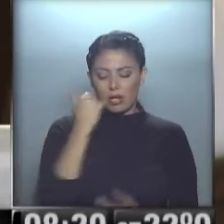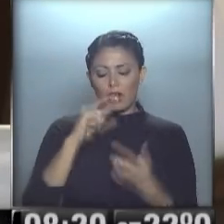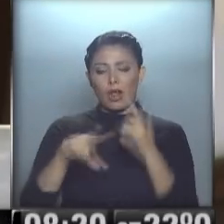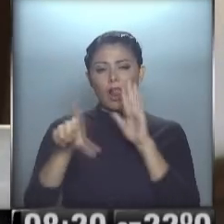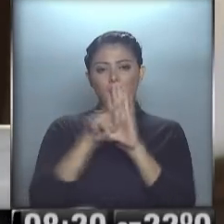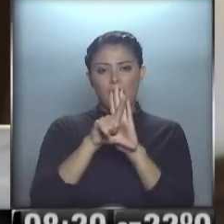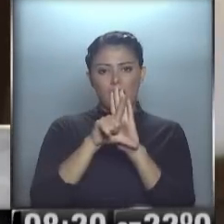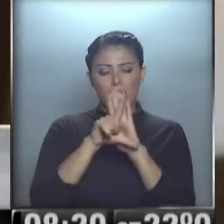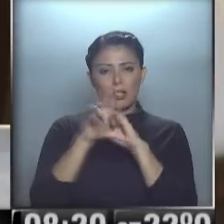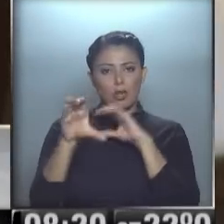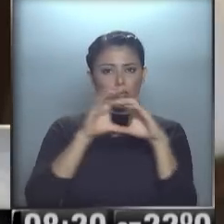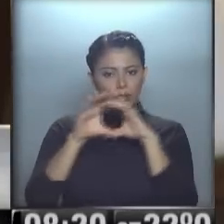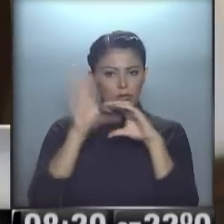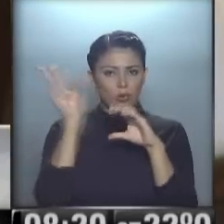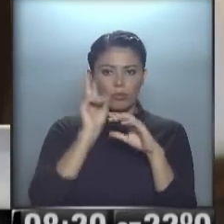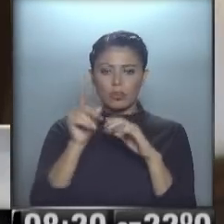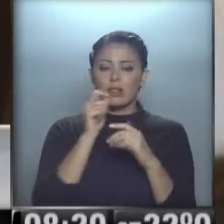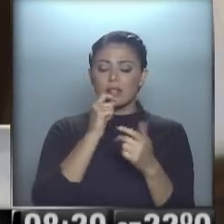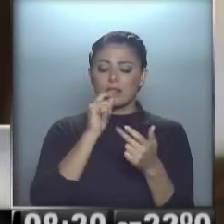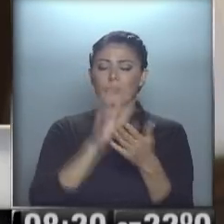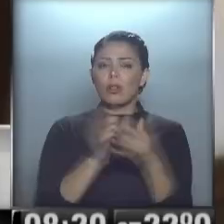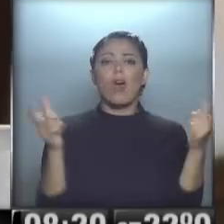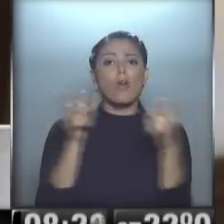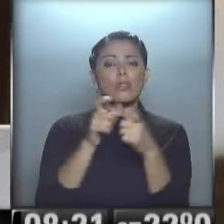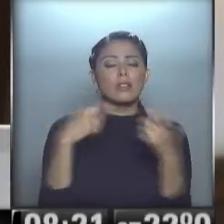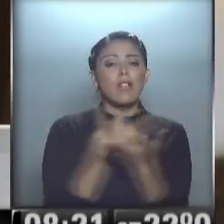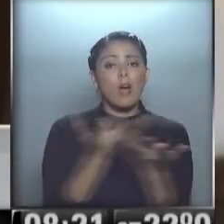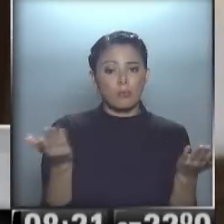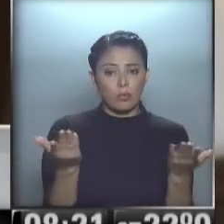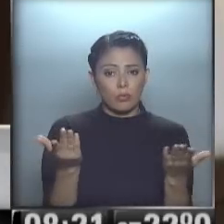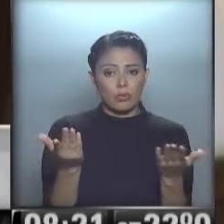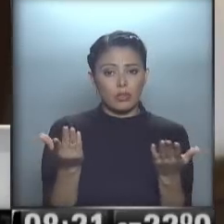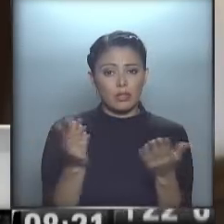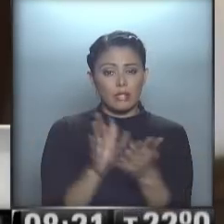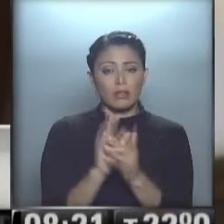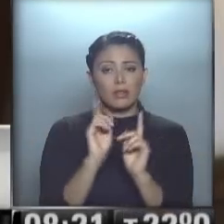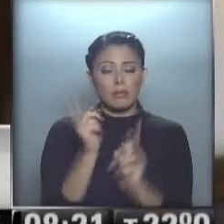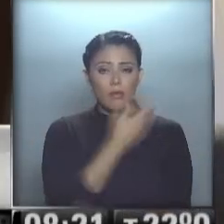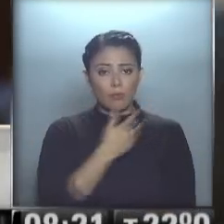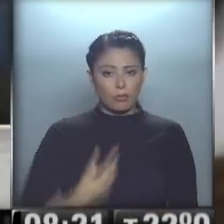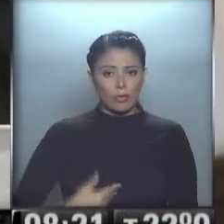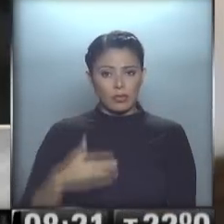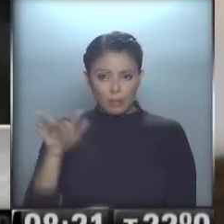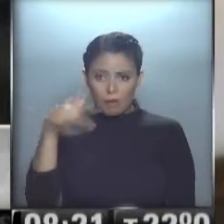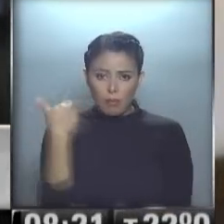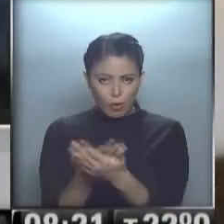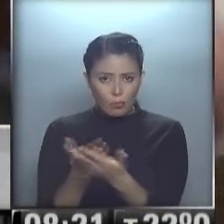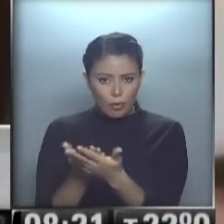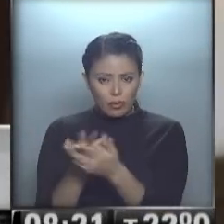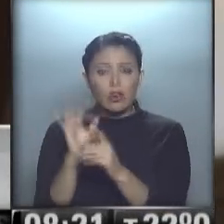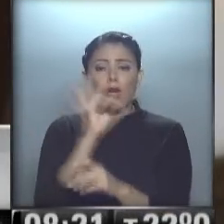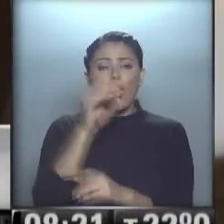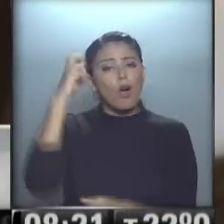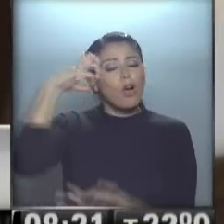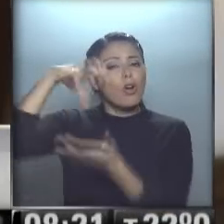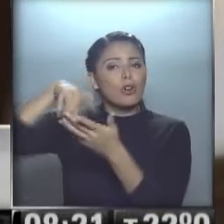de medios sistema de audiencias públicas desde iniciativa del poder ejecutivo o va a dejar que sea el congreso